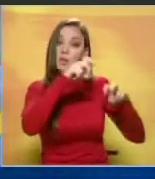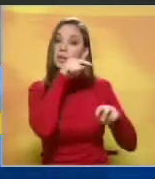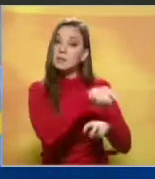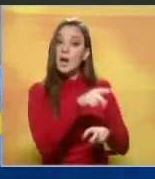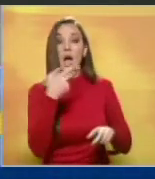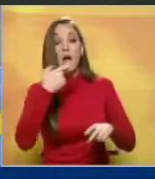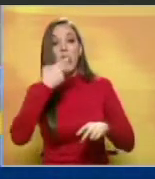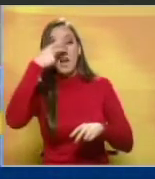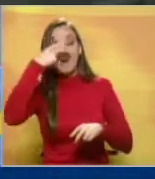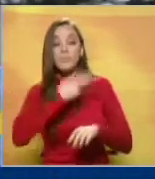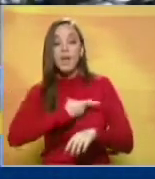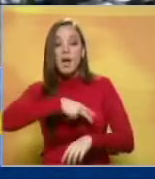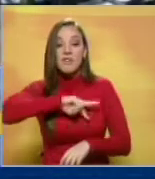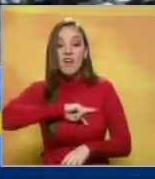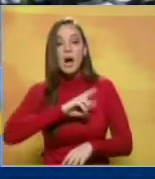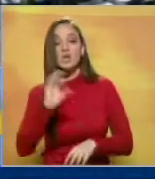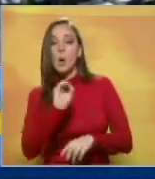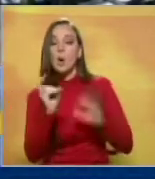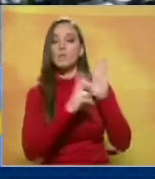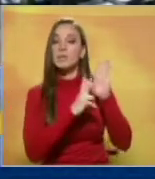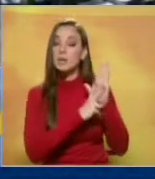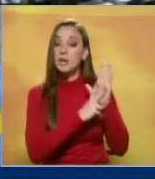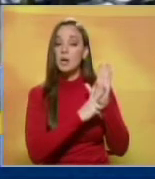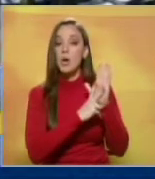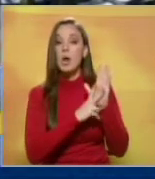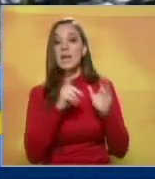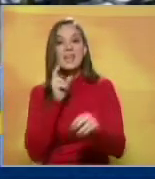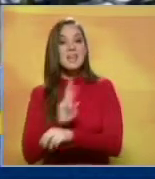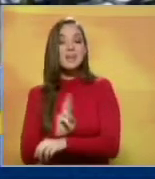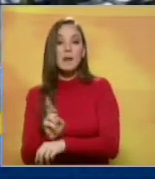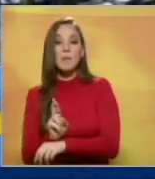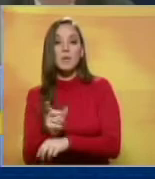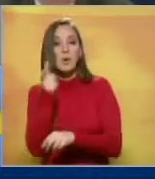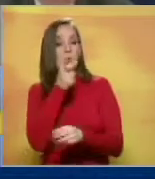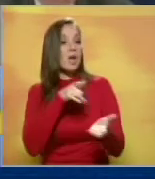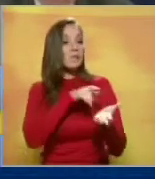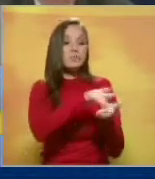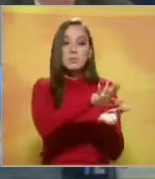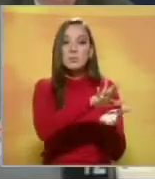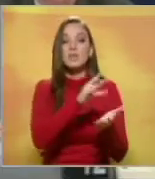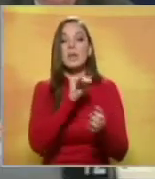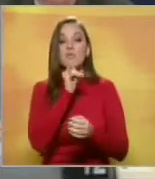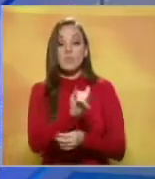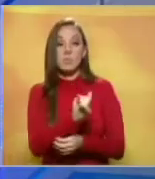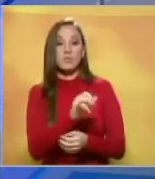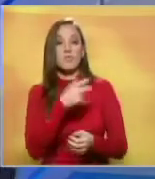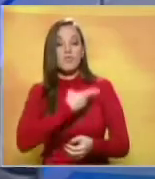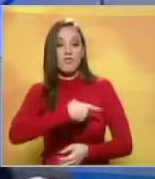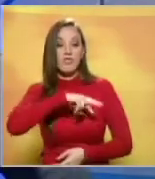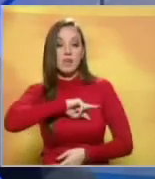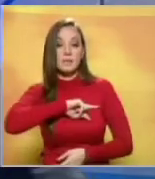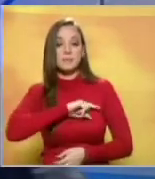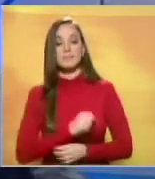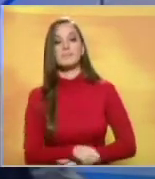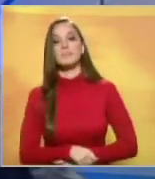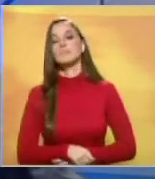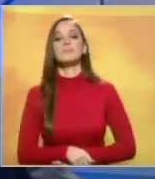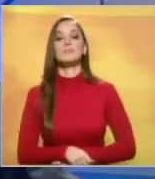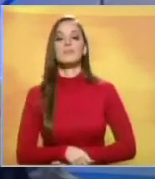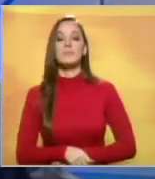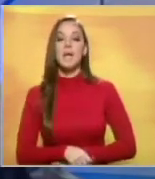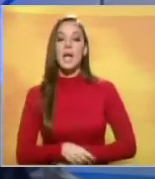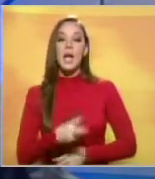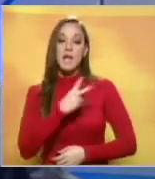y en su caso ordenará el motor de búsqueda la retirada de la información noticiero venevisión